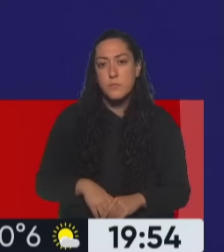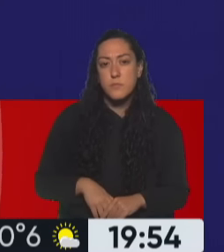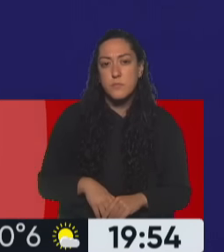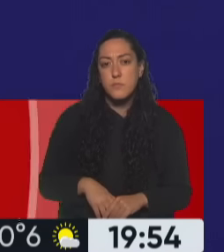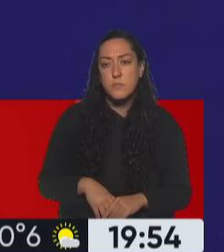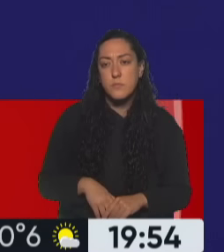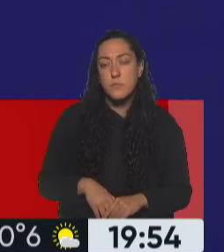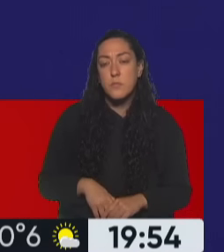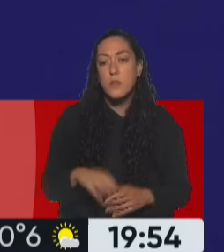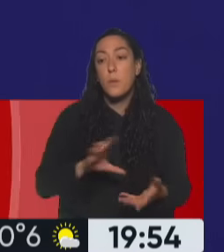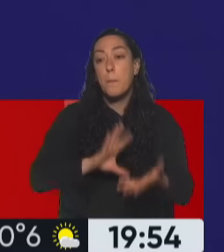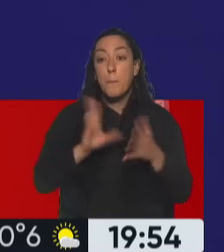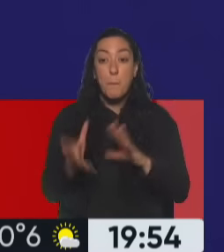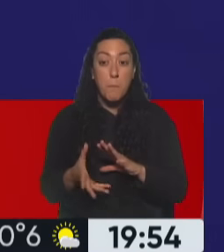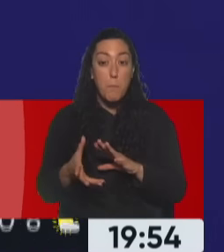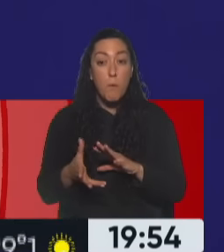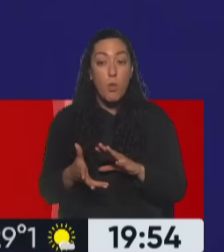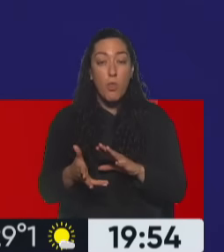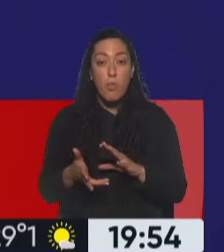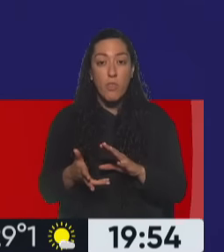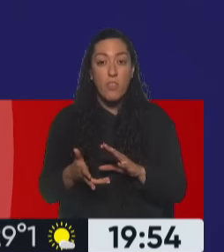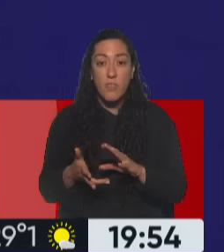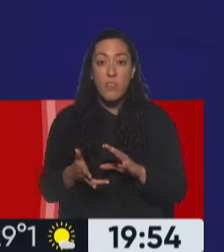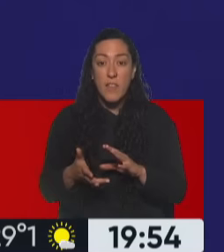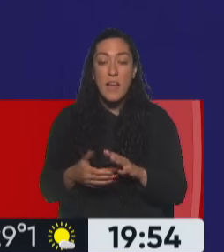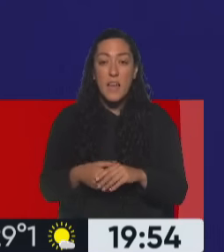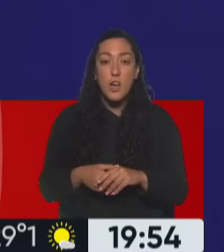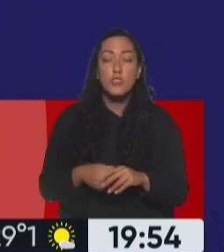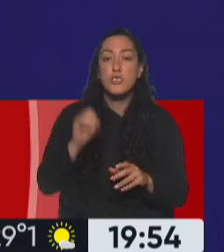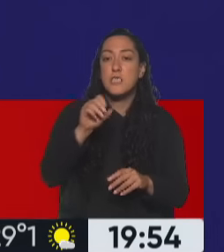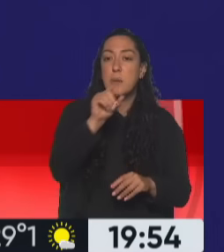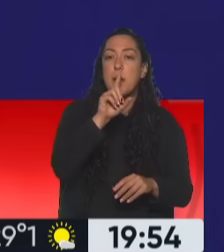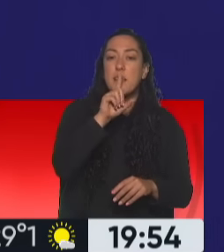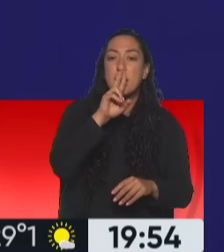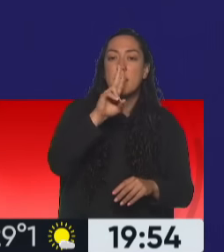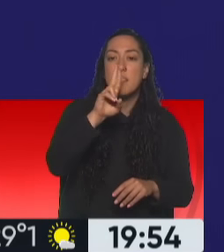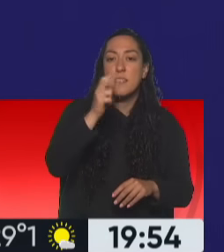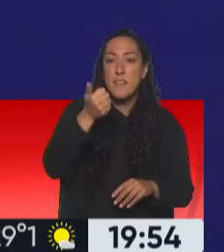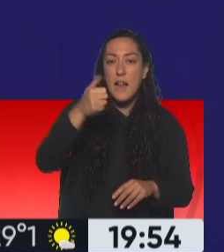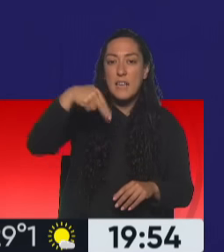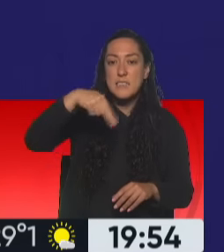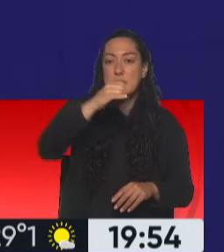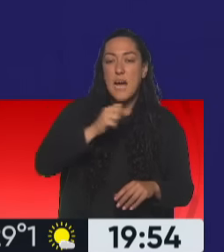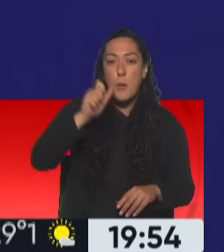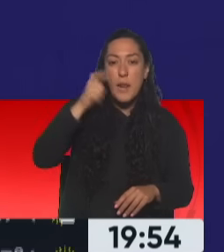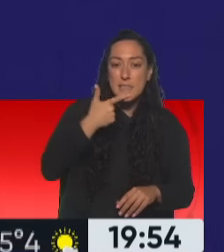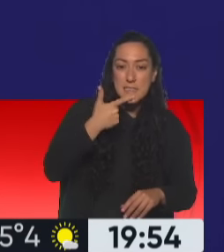que es el modelo de transables y no transables. No es un modelo muy